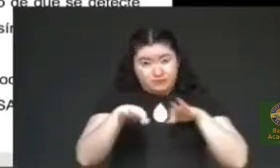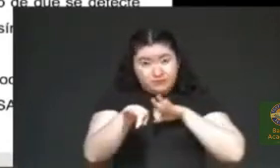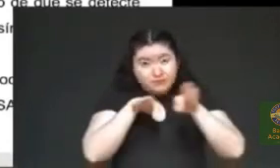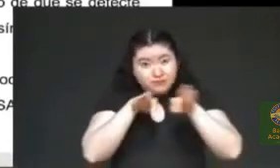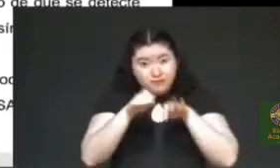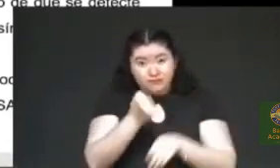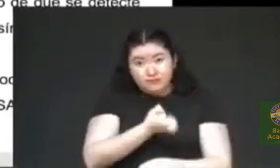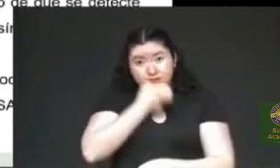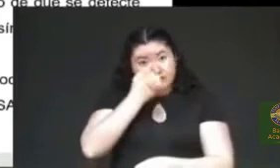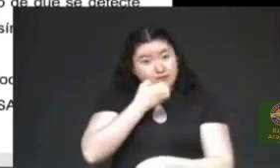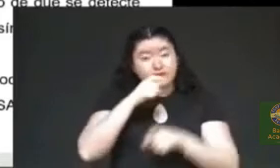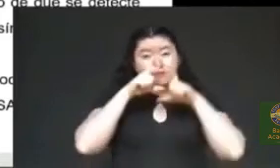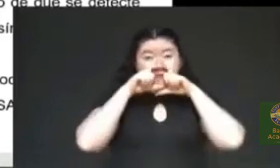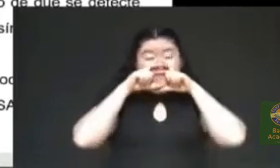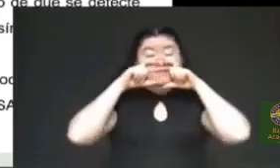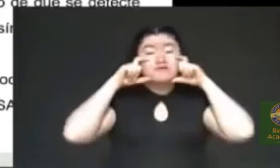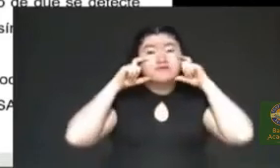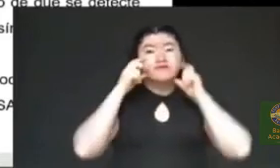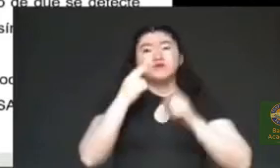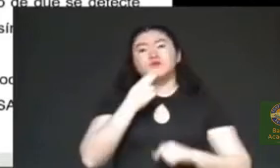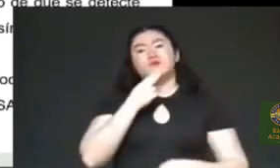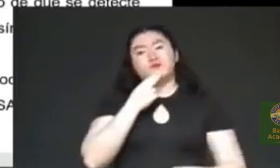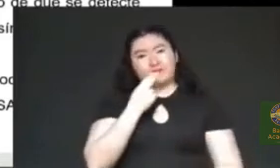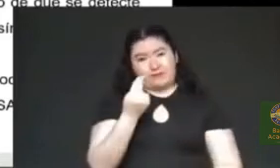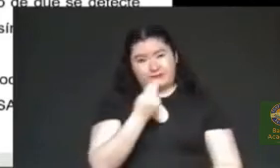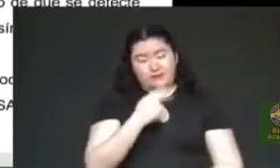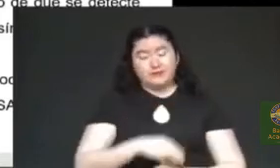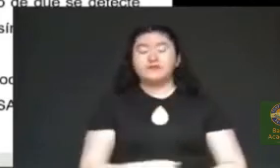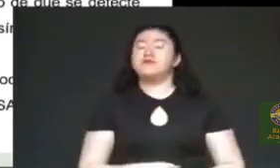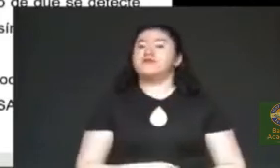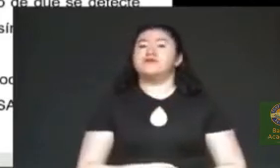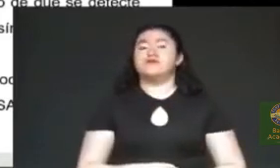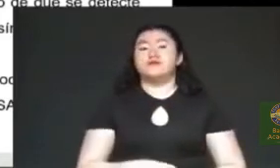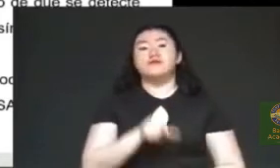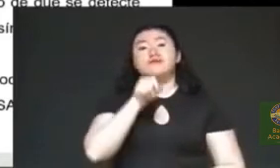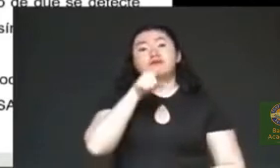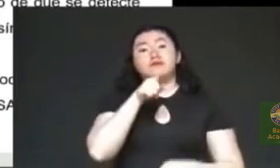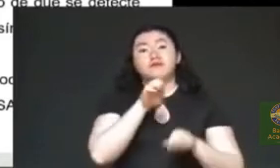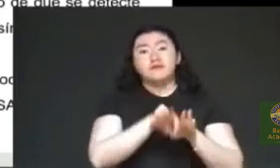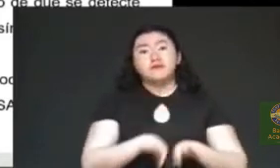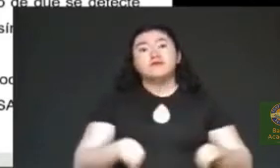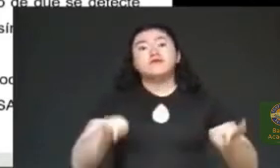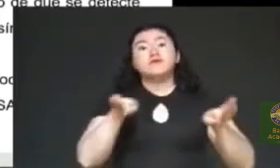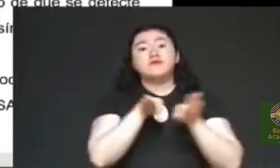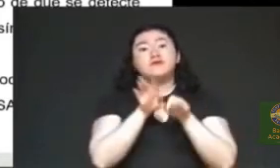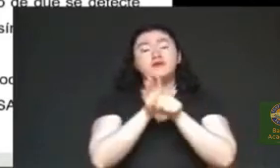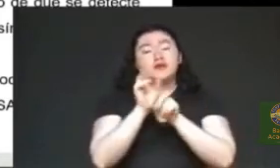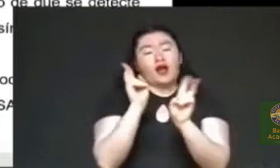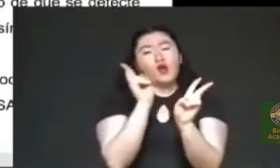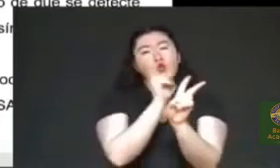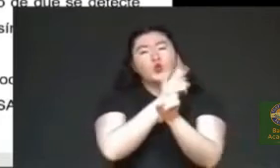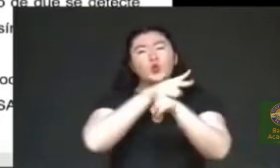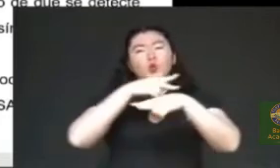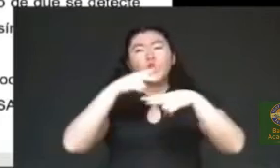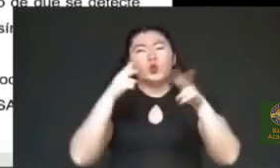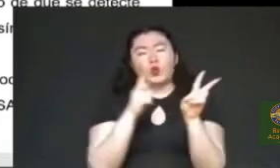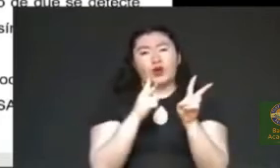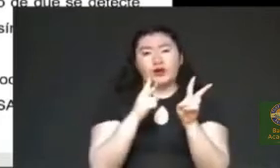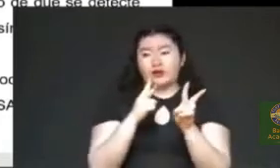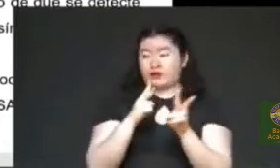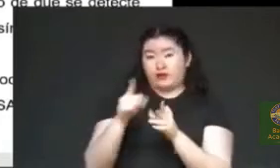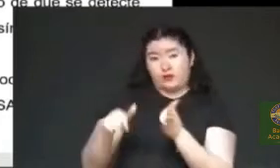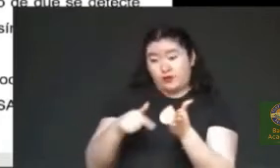con cubrebocas. De manera muy especial, la ventilación y el uso de espacios abiertos donde sea